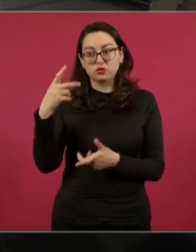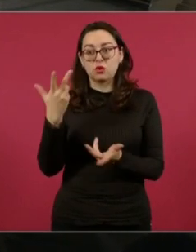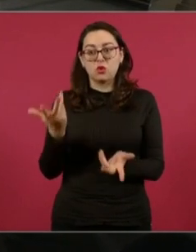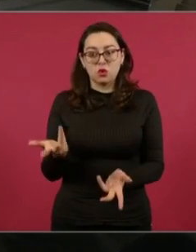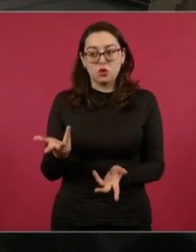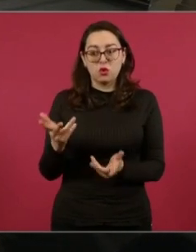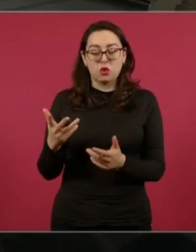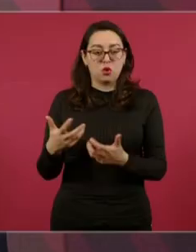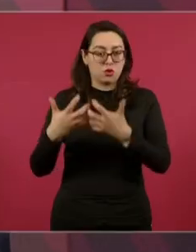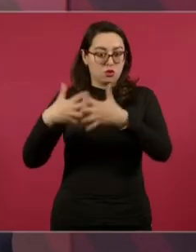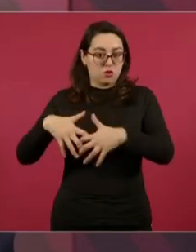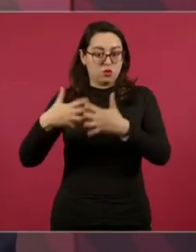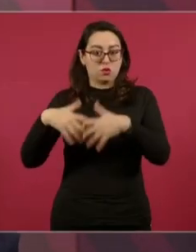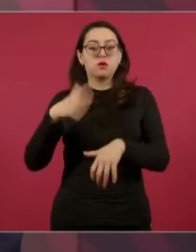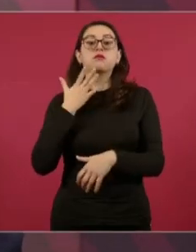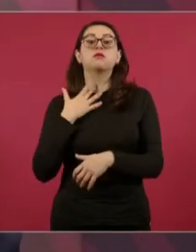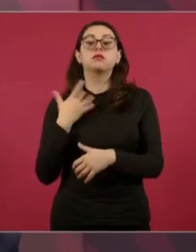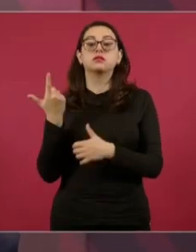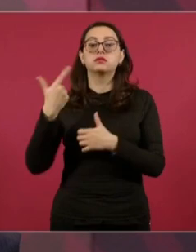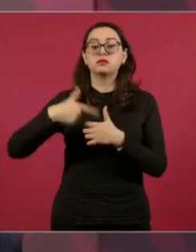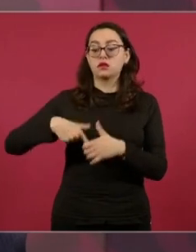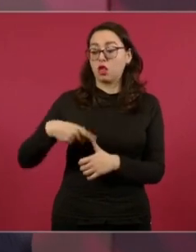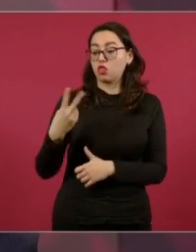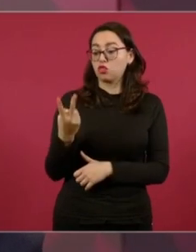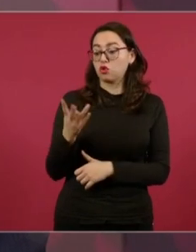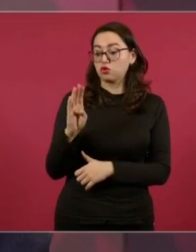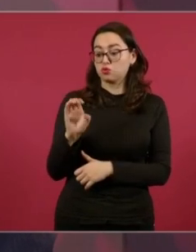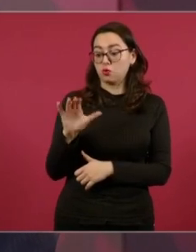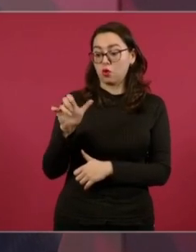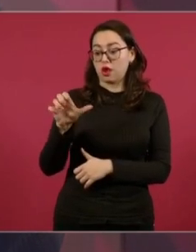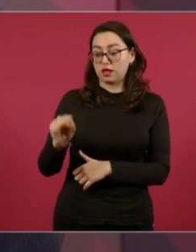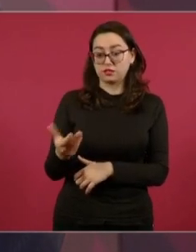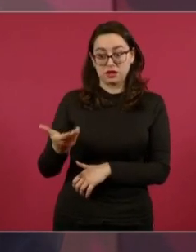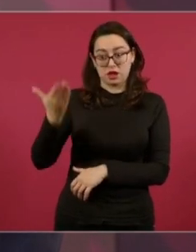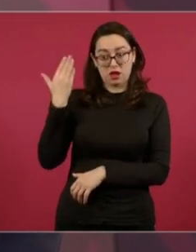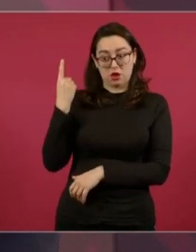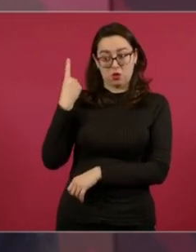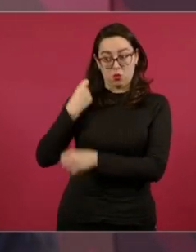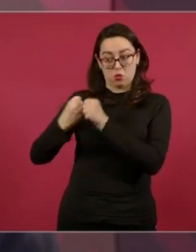pruebas y es hasta